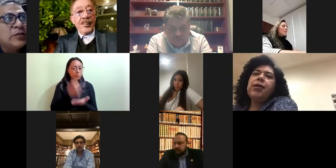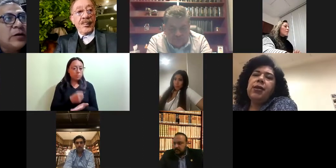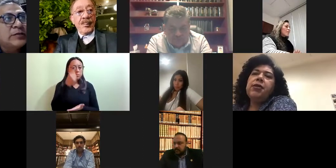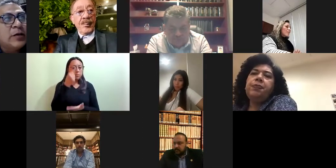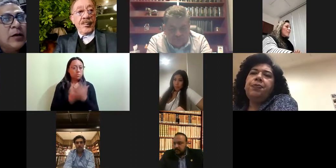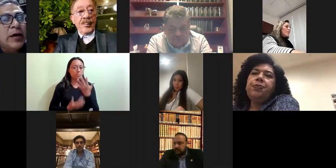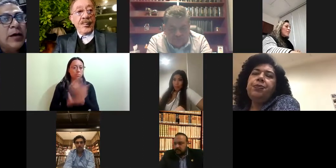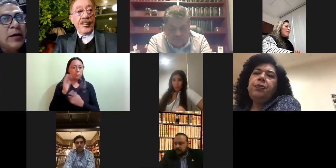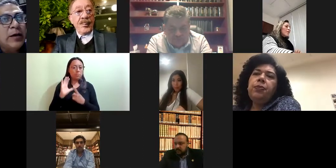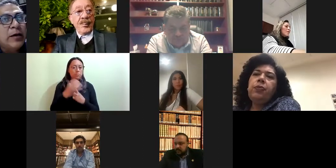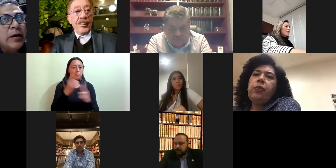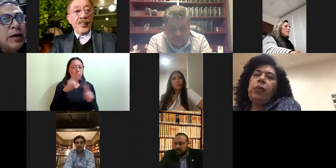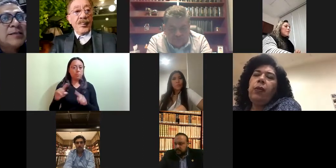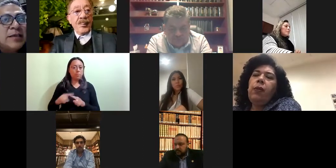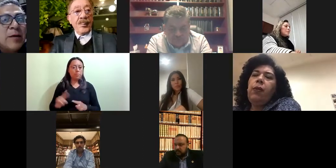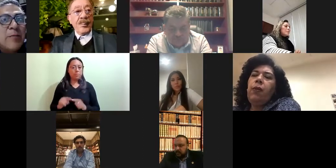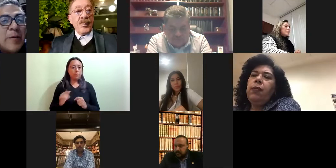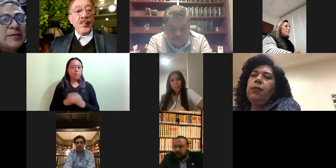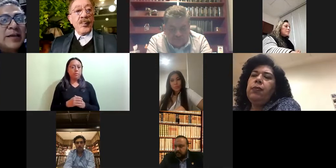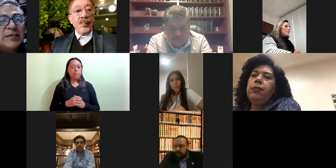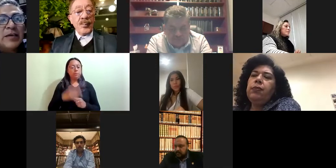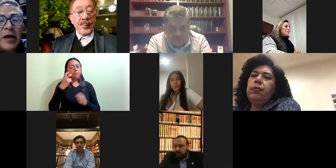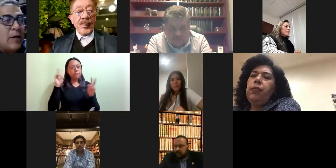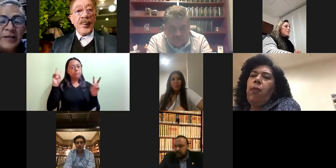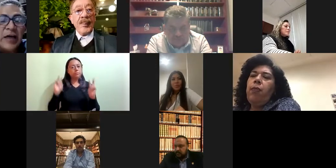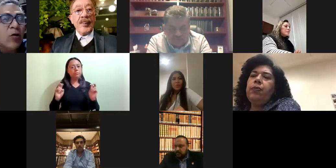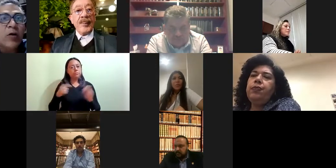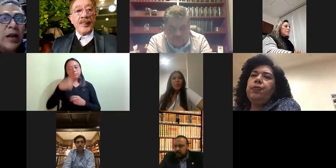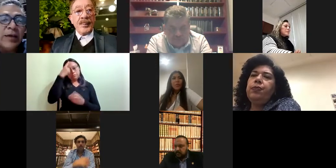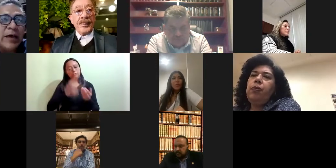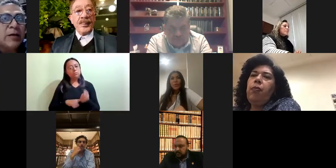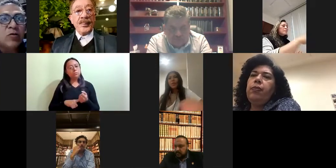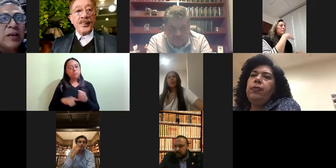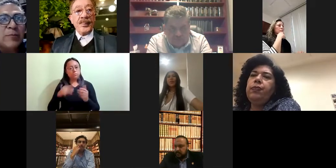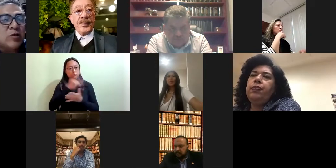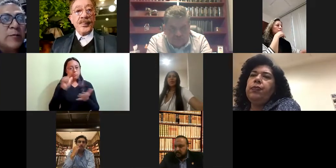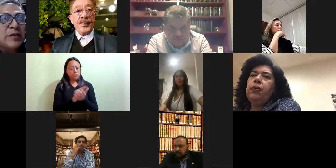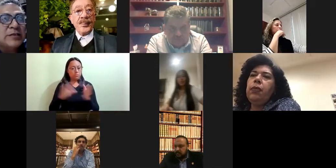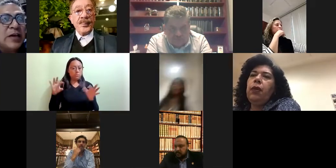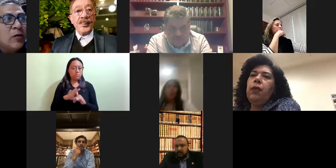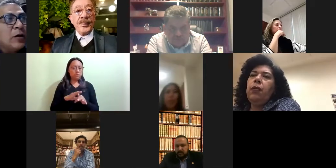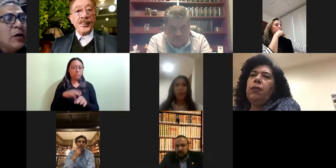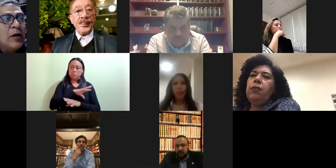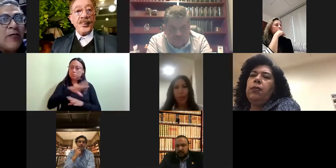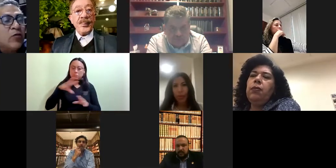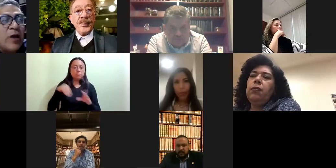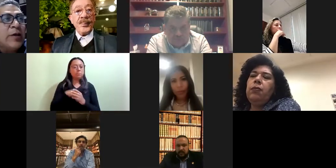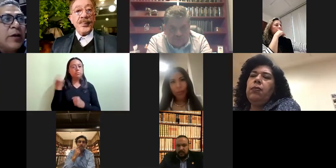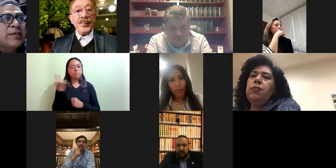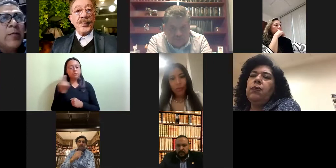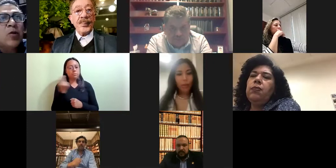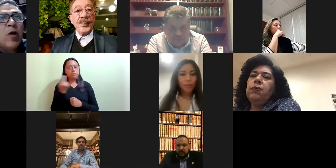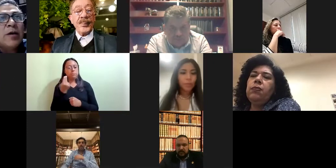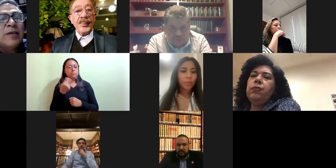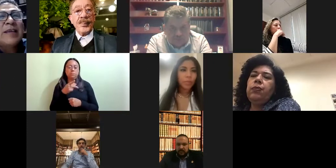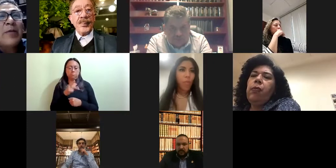las comisiones. Ese tema me parece que sí, el empatarlo con la ley era total y absolutamente necesario. Afortunadamente en